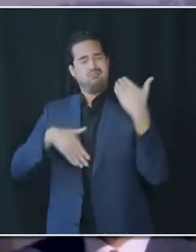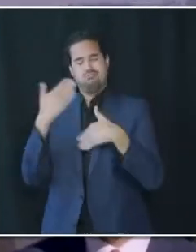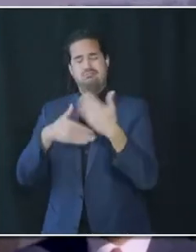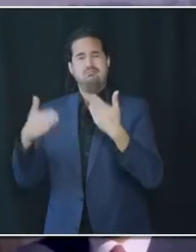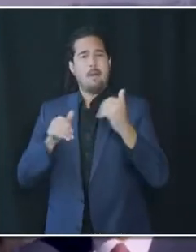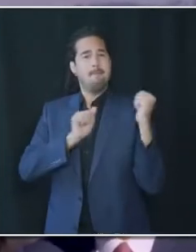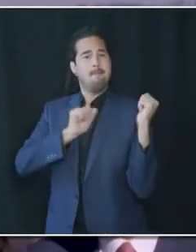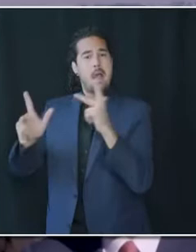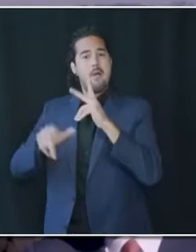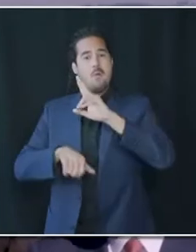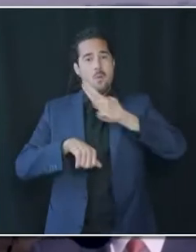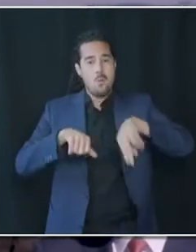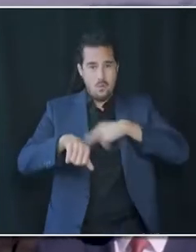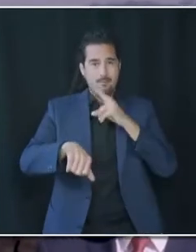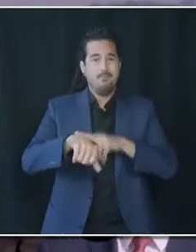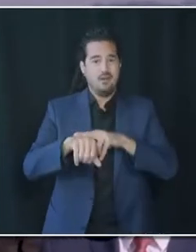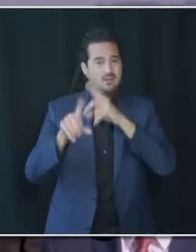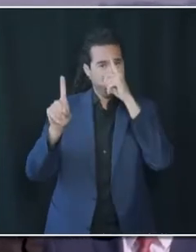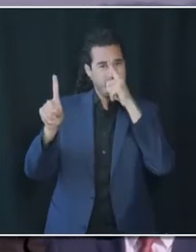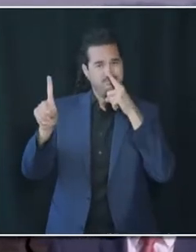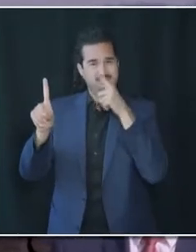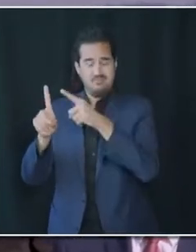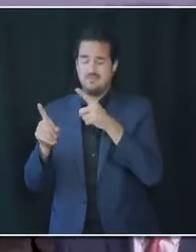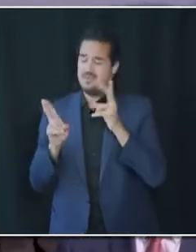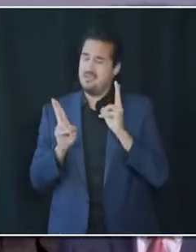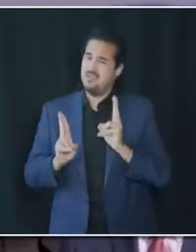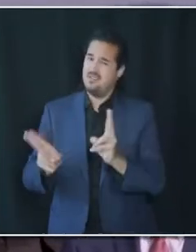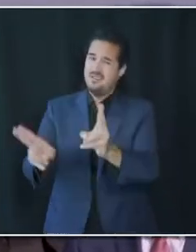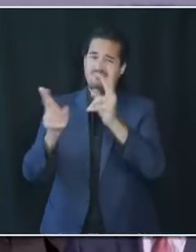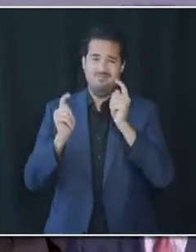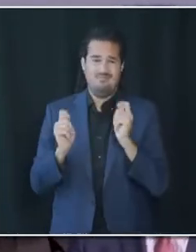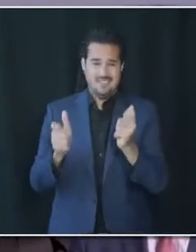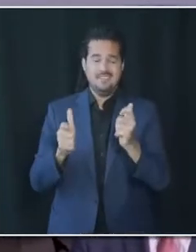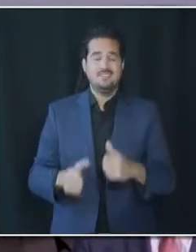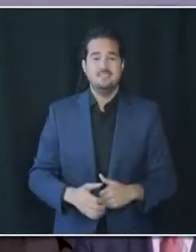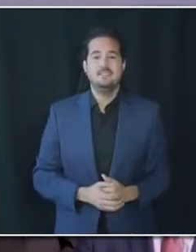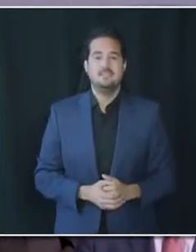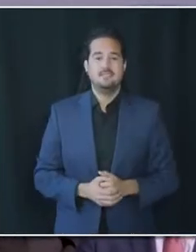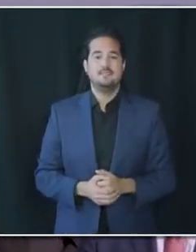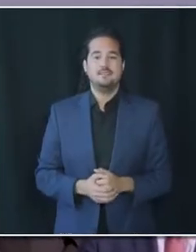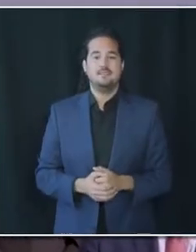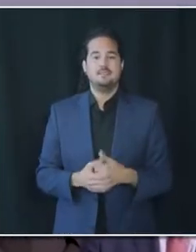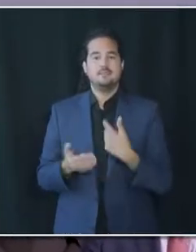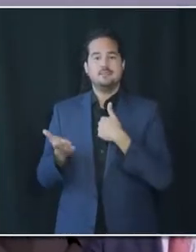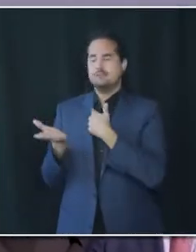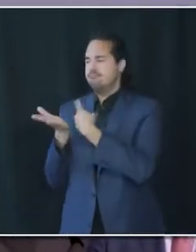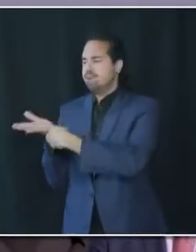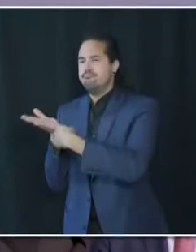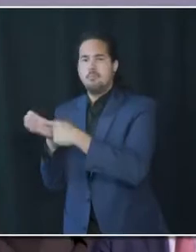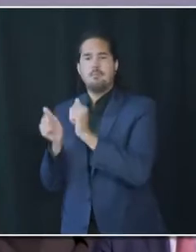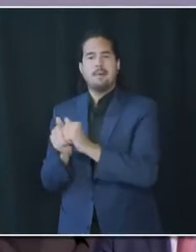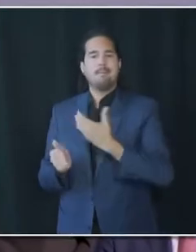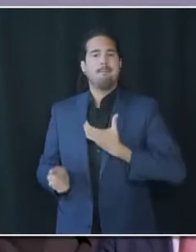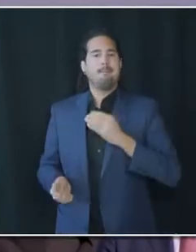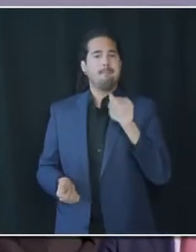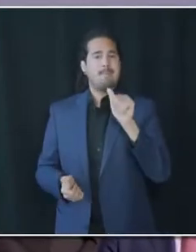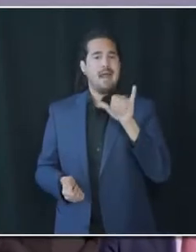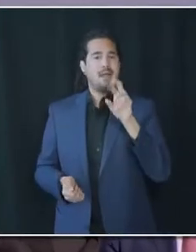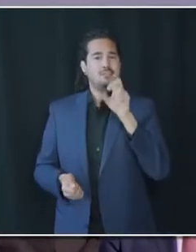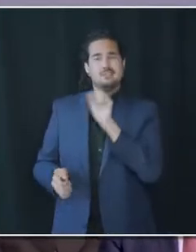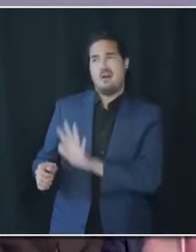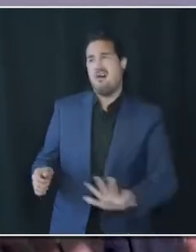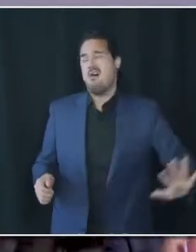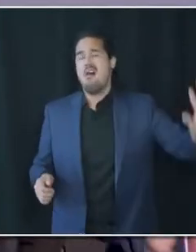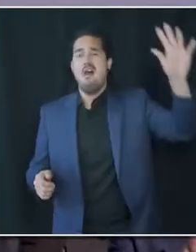he hablado con alcaldes por todo el país y no les puedo decir que tan afortunados somos en california al tener